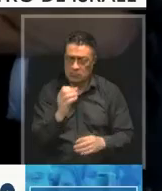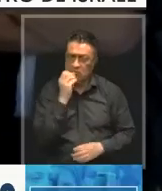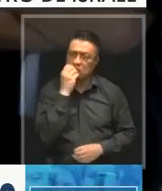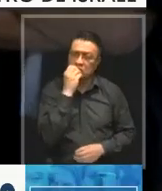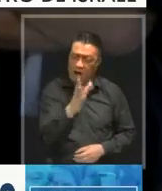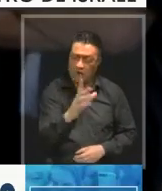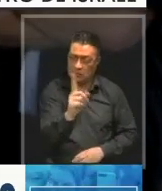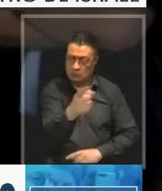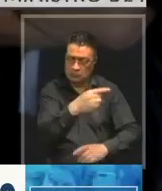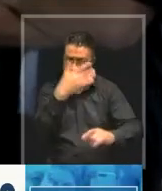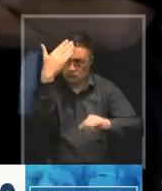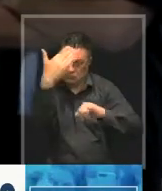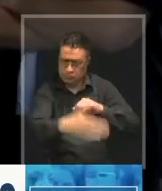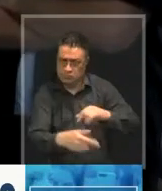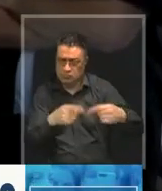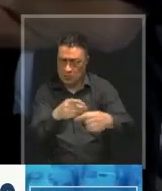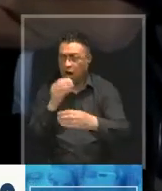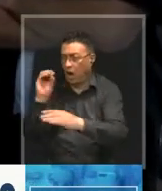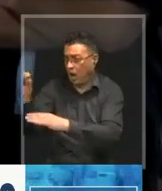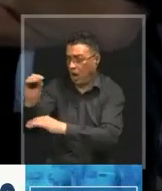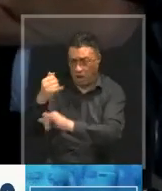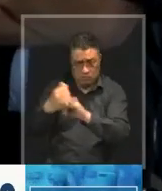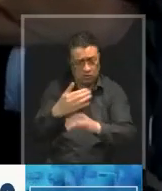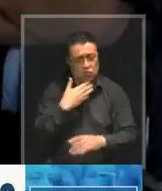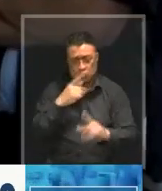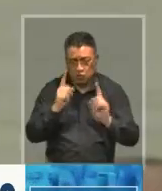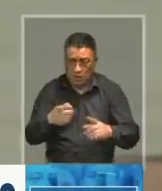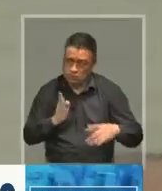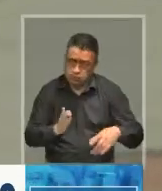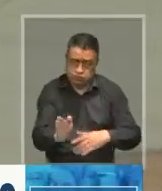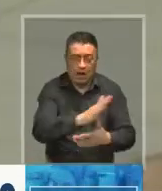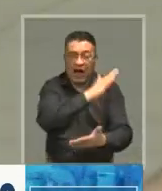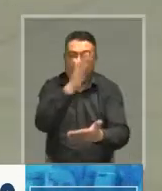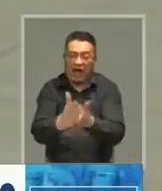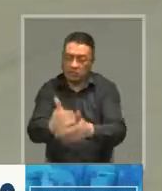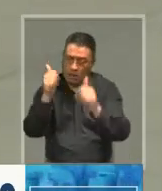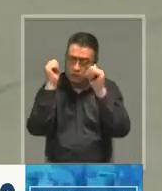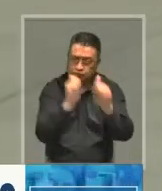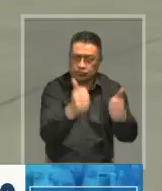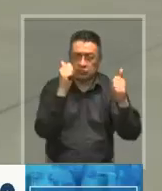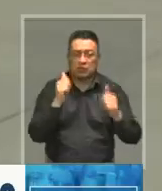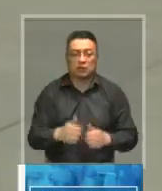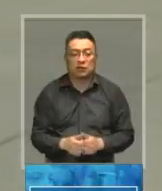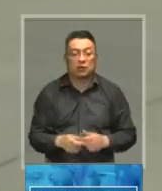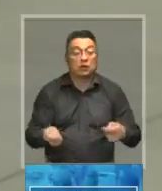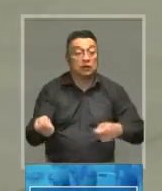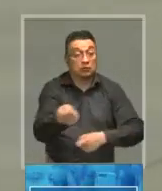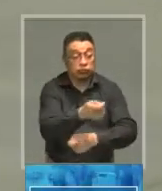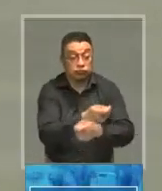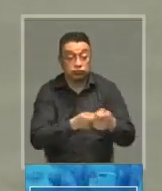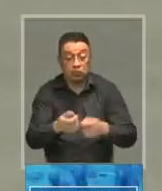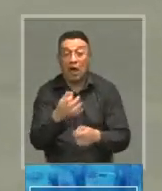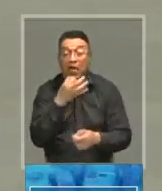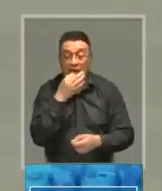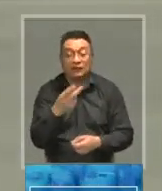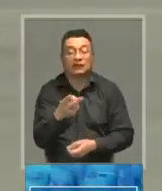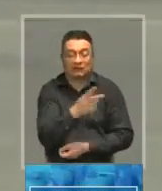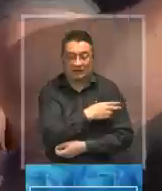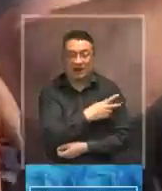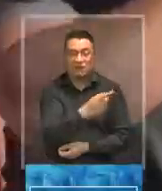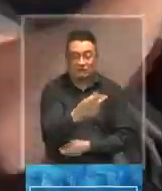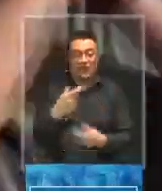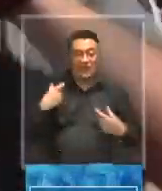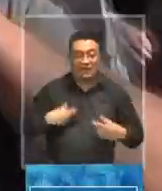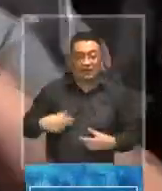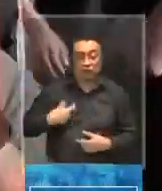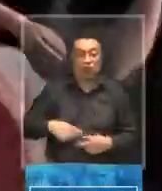nuestros enemigos y a nuestros amigos. Seguiremos hasta que ganemos. Pese a las negociaciones in situ del jefe de la diplomacia estadounidense y la